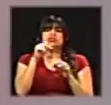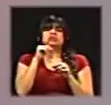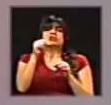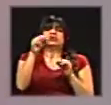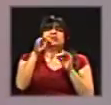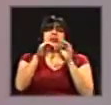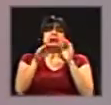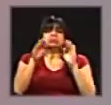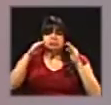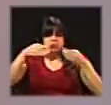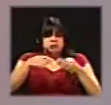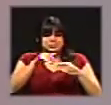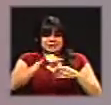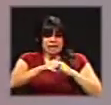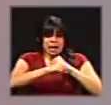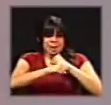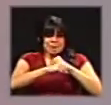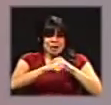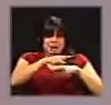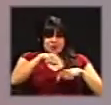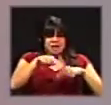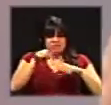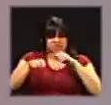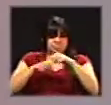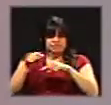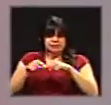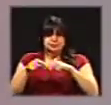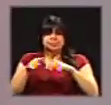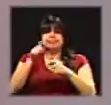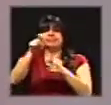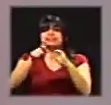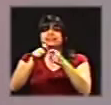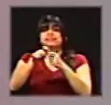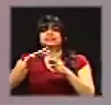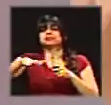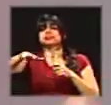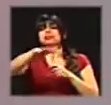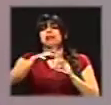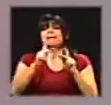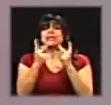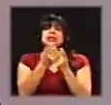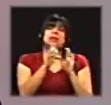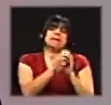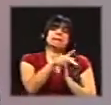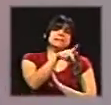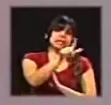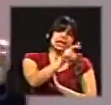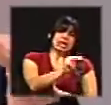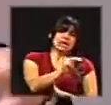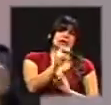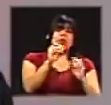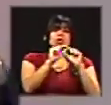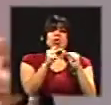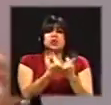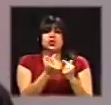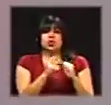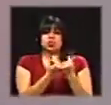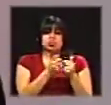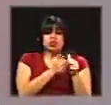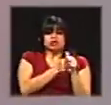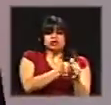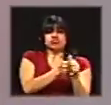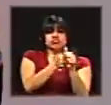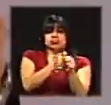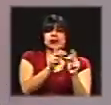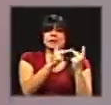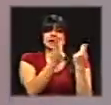seguir apuntando hacia esas campañas, precisamente los partidos, Partido de Liberación Nacional o los grupos que están detrás de los